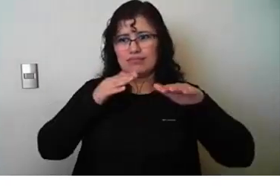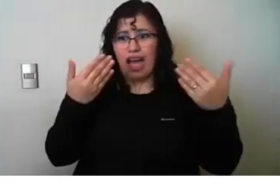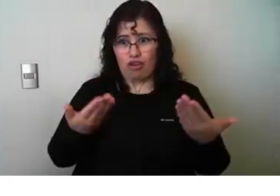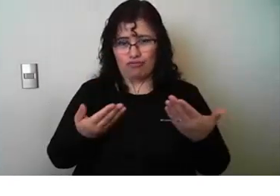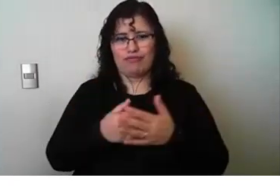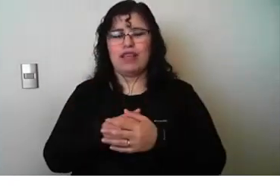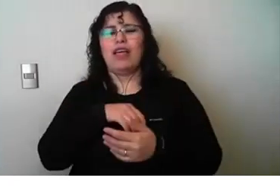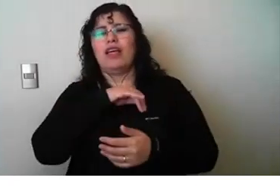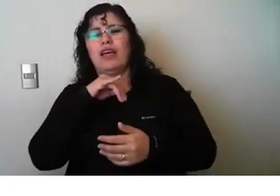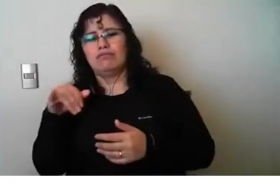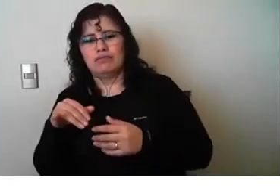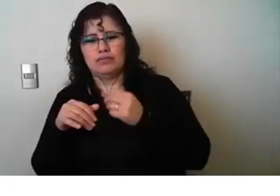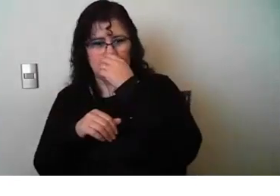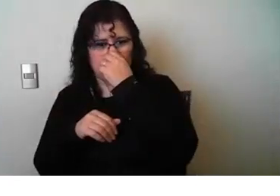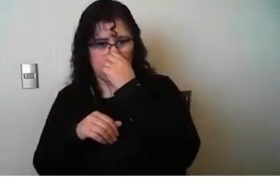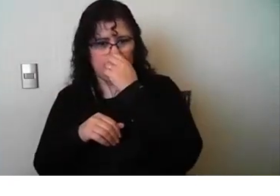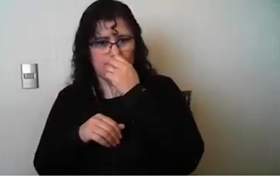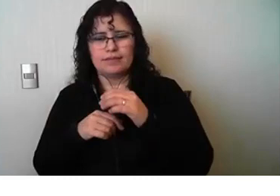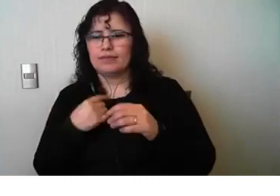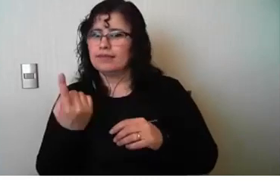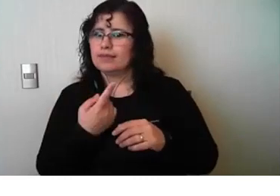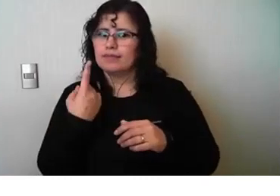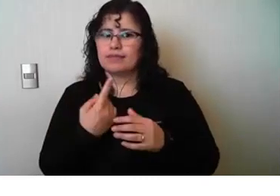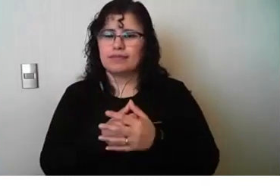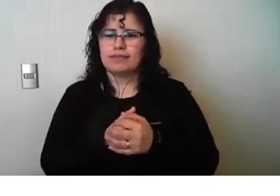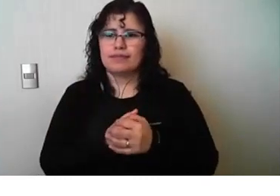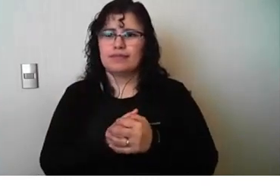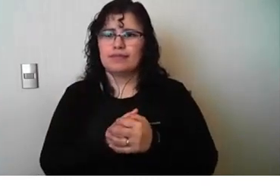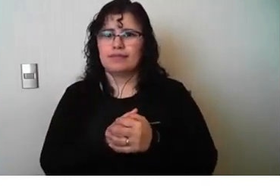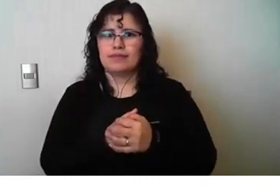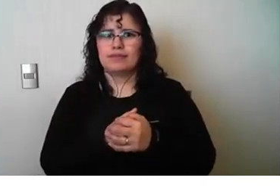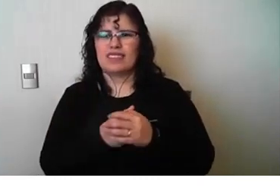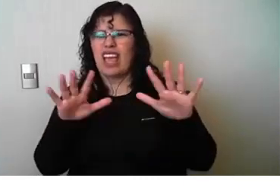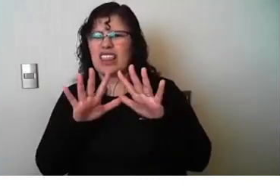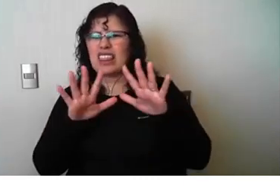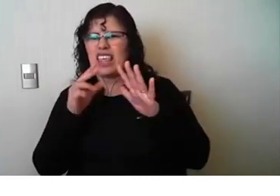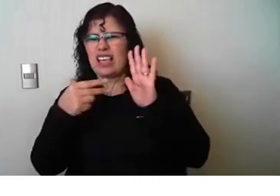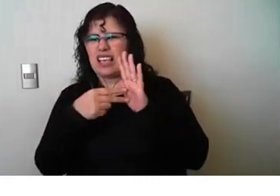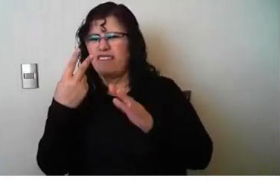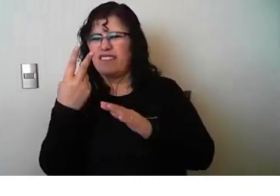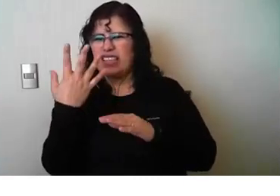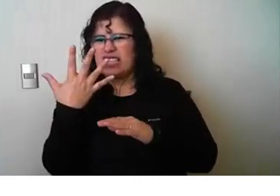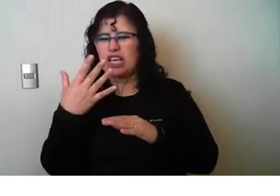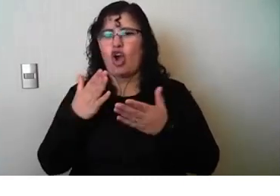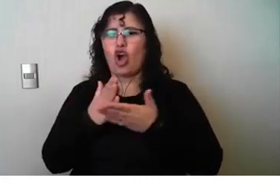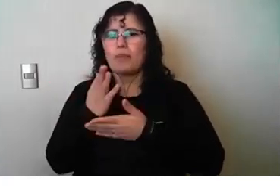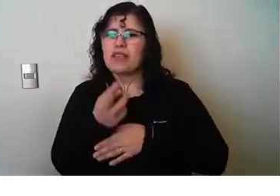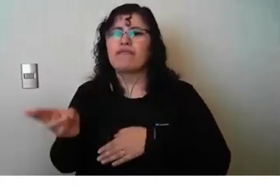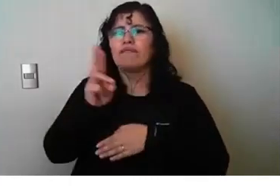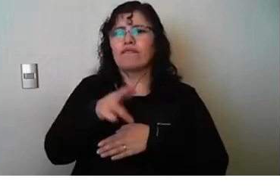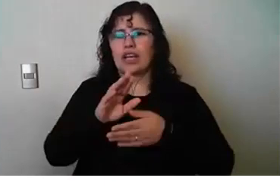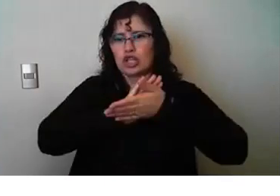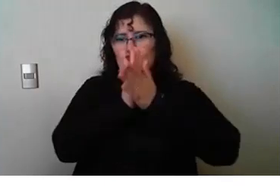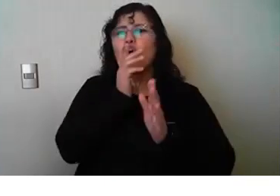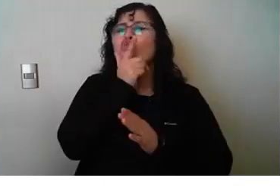Y estaríamos un rato más, a las 10:25, haciendo un repaso de todas las dudas que